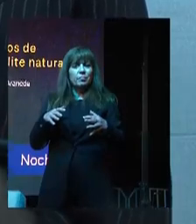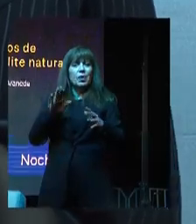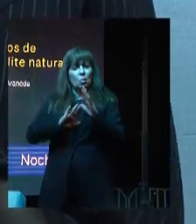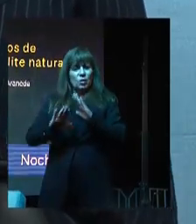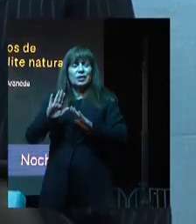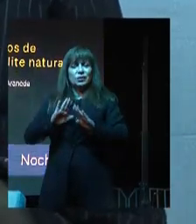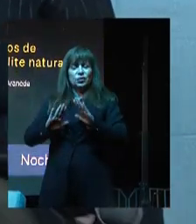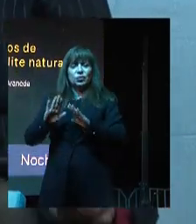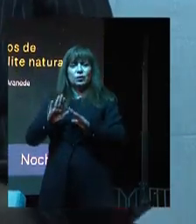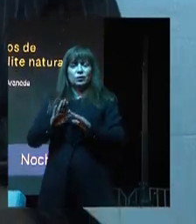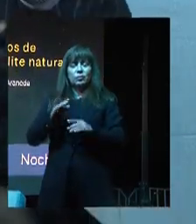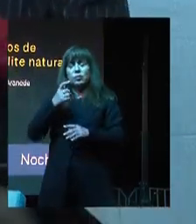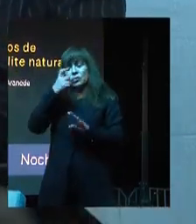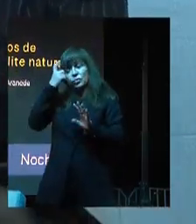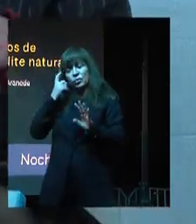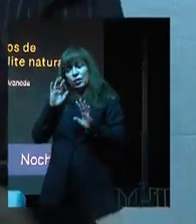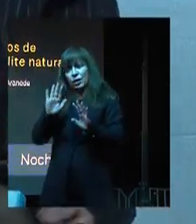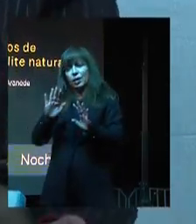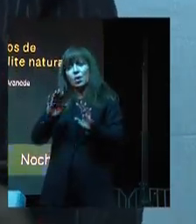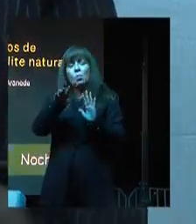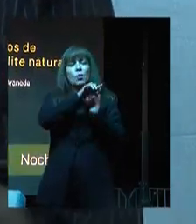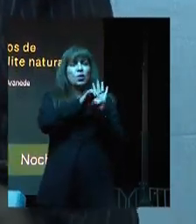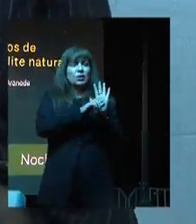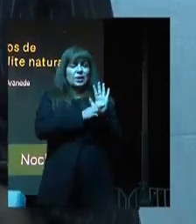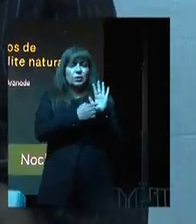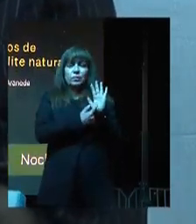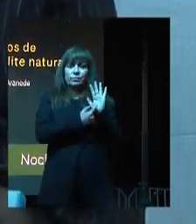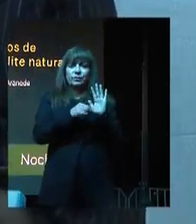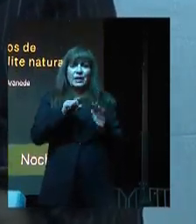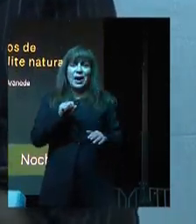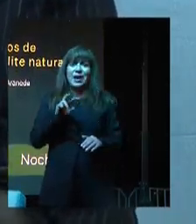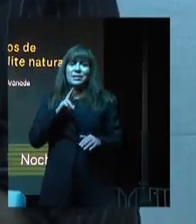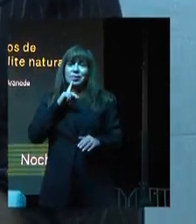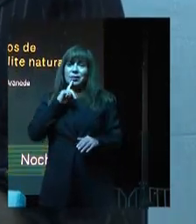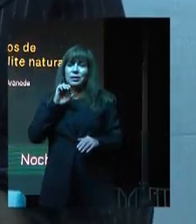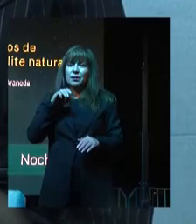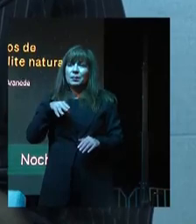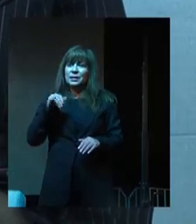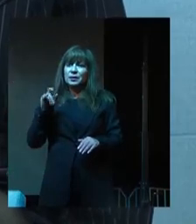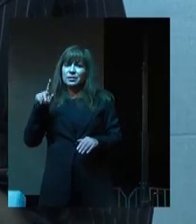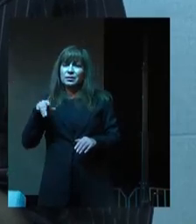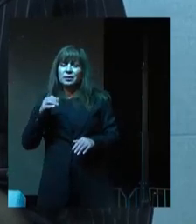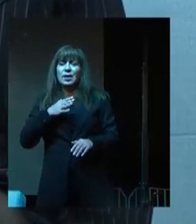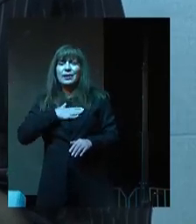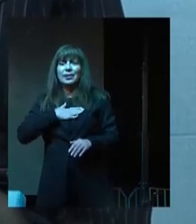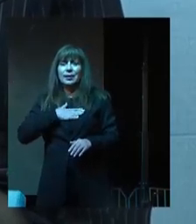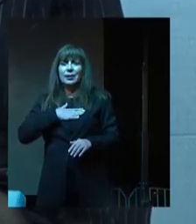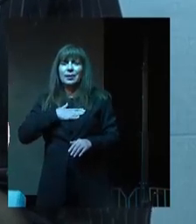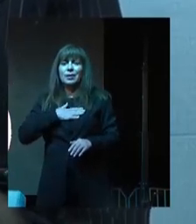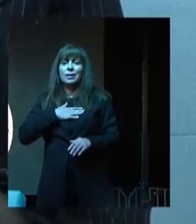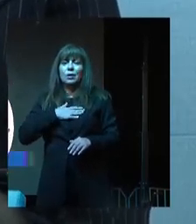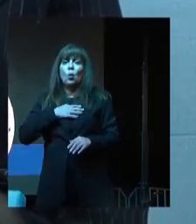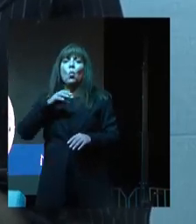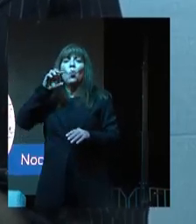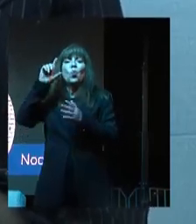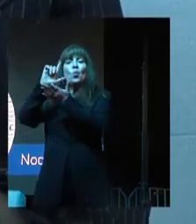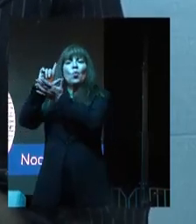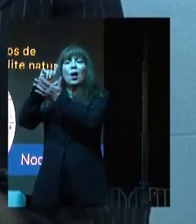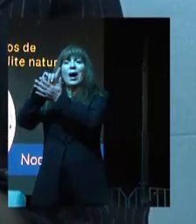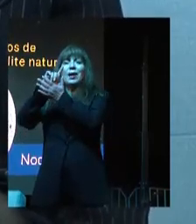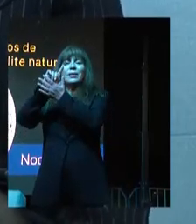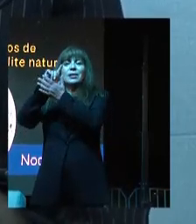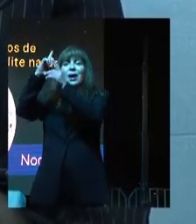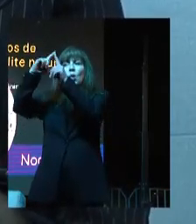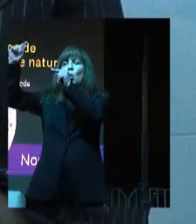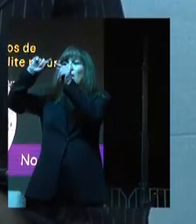protección. Así que yo creo que, y el proyecto Artemisa quiere instalar una estación alrededor de la Luna. Entonces van a ir de